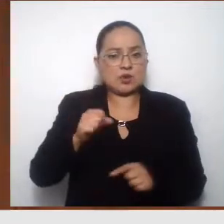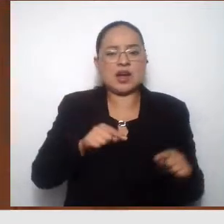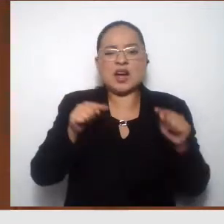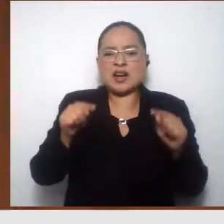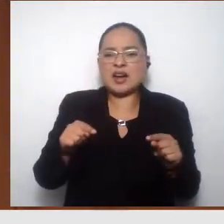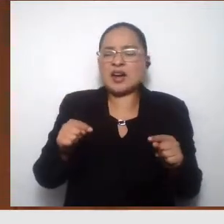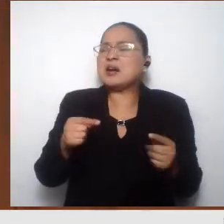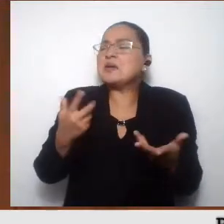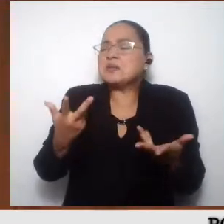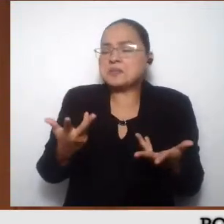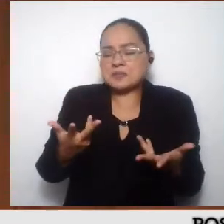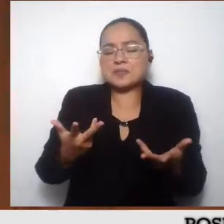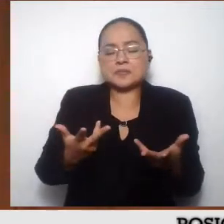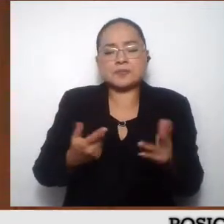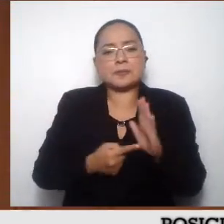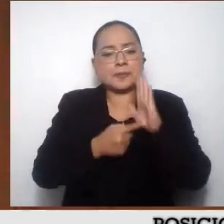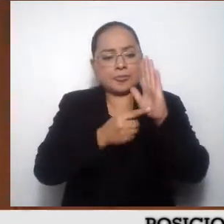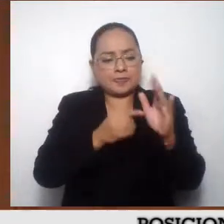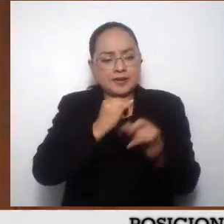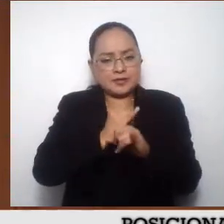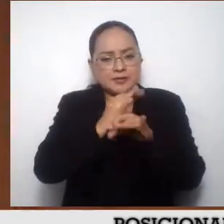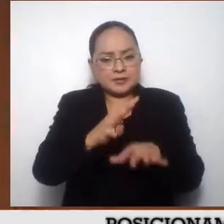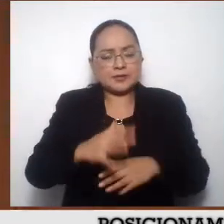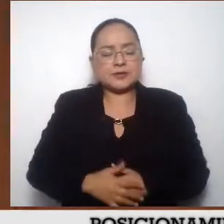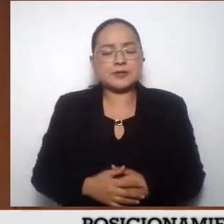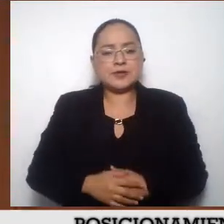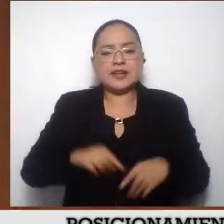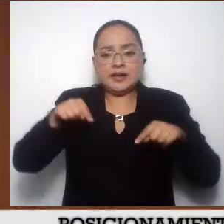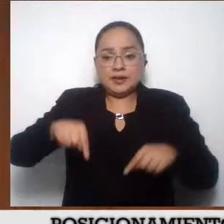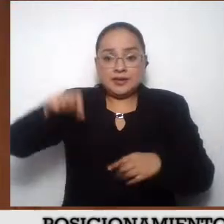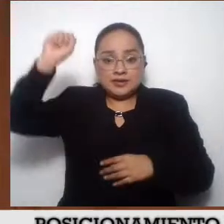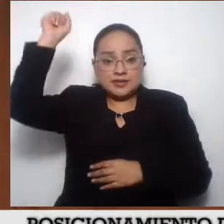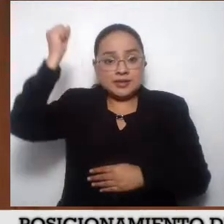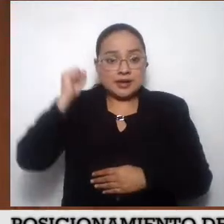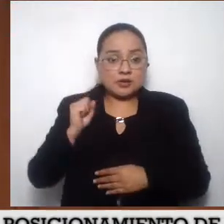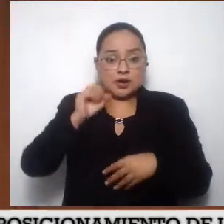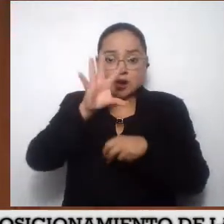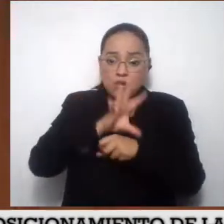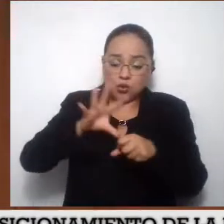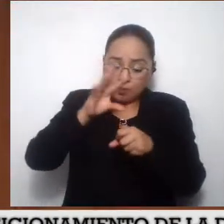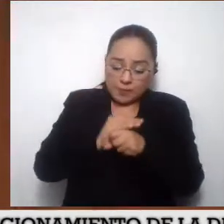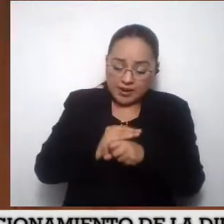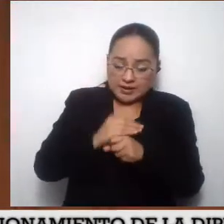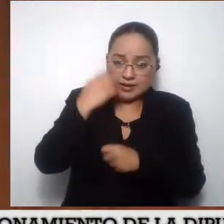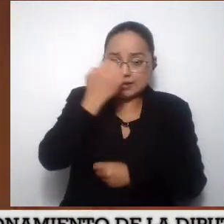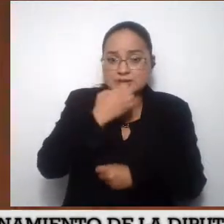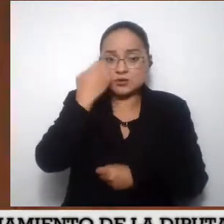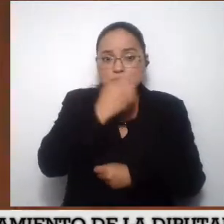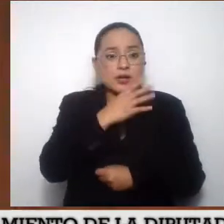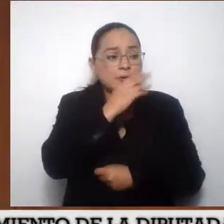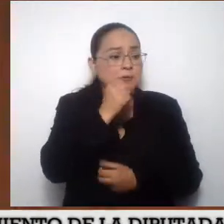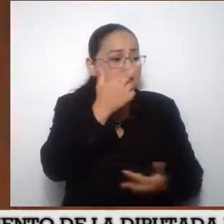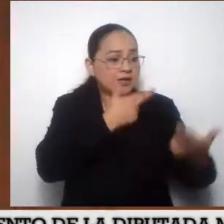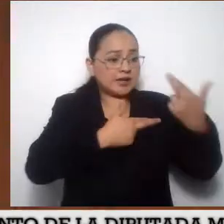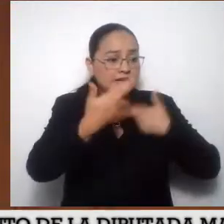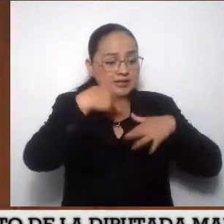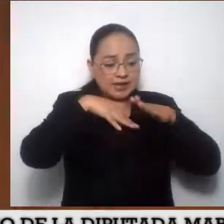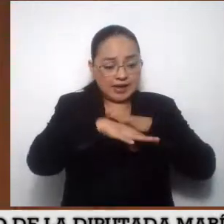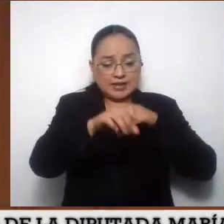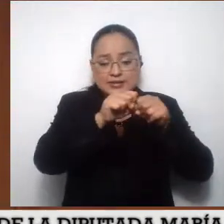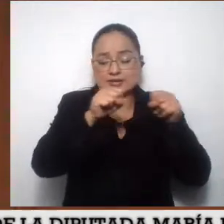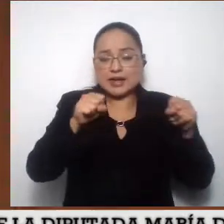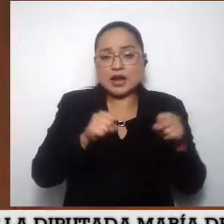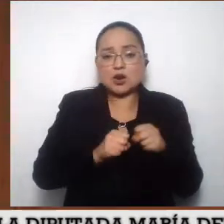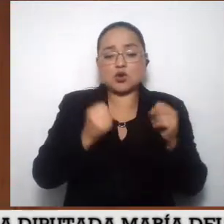plantel. En Sinaloa, el total de escuelas que no han podido regresar en su